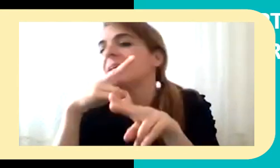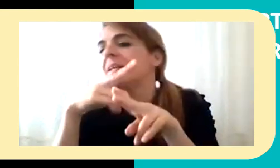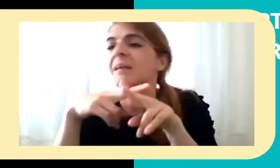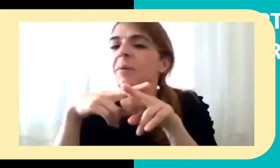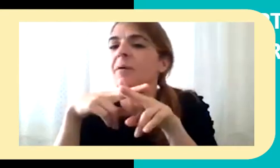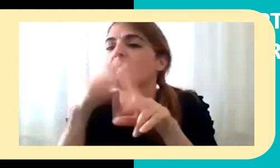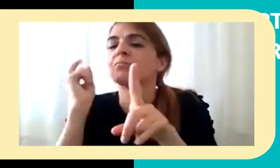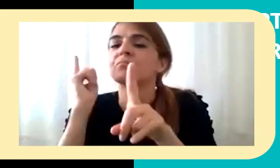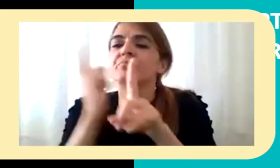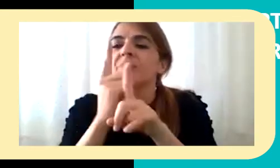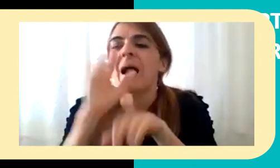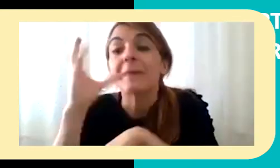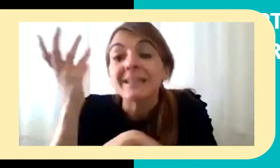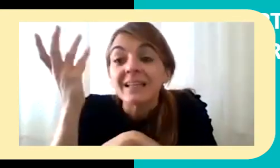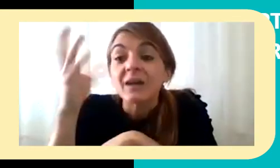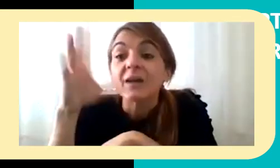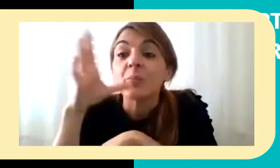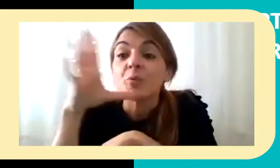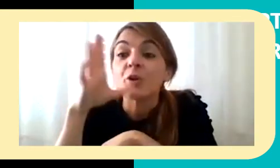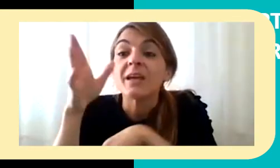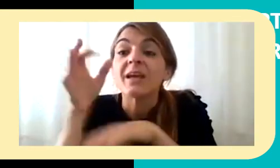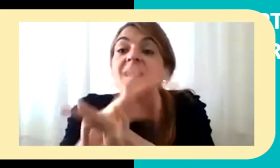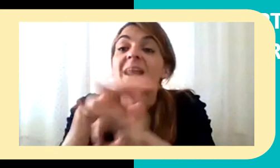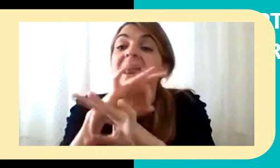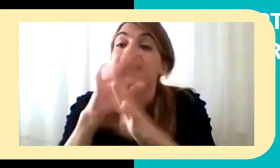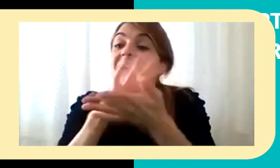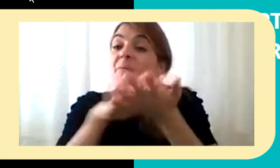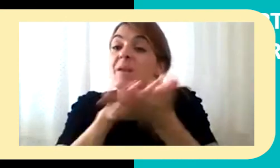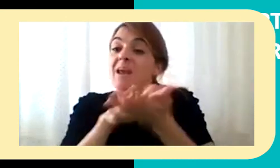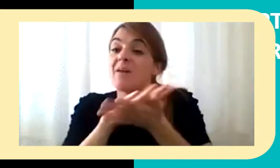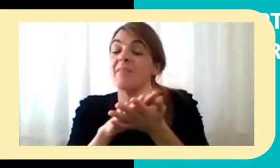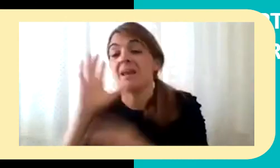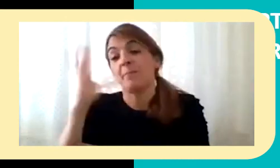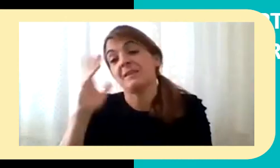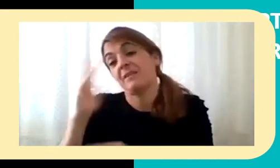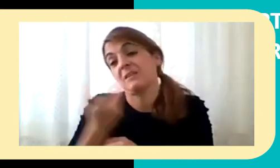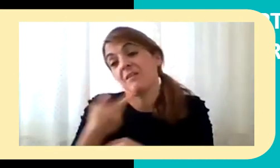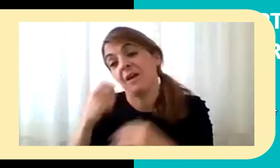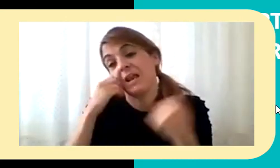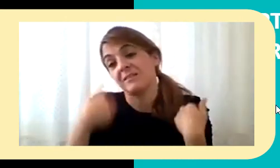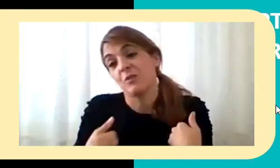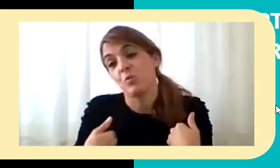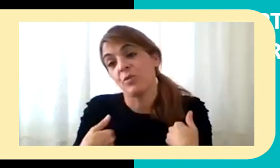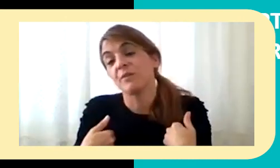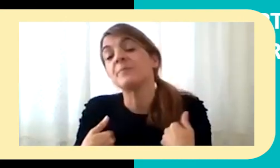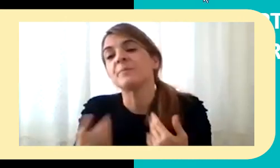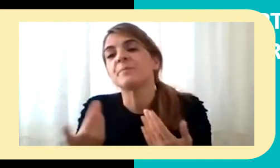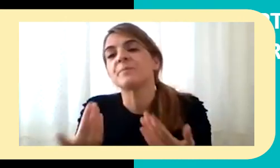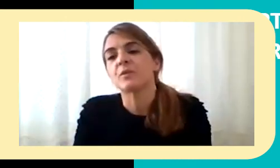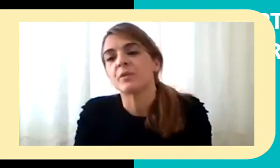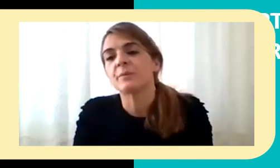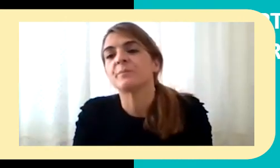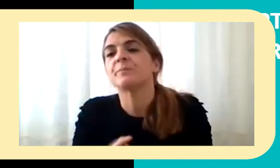porque nadie había hablado de que el ambiente pudiera afectar a la salud. Pero desde el 2012 la OMS acepta la